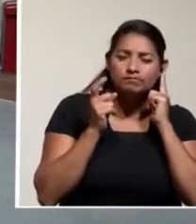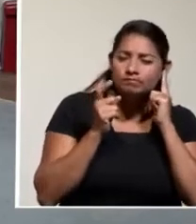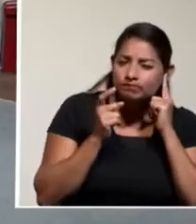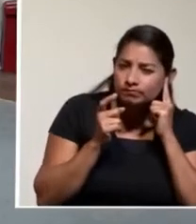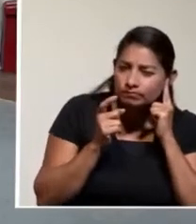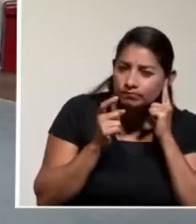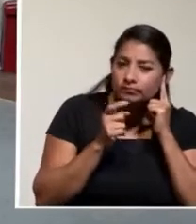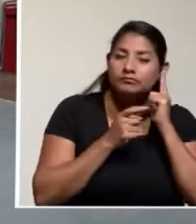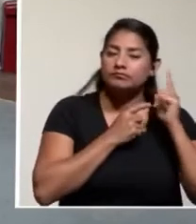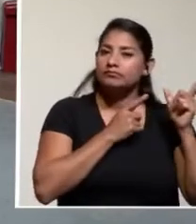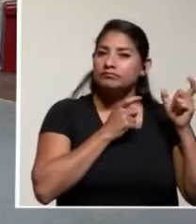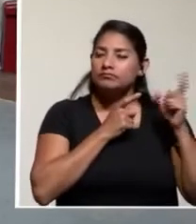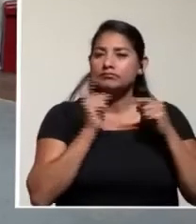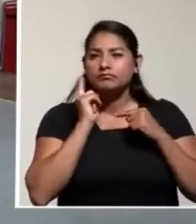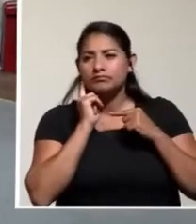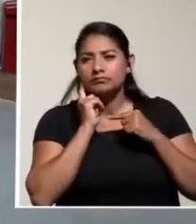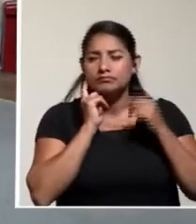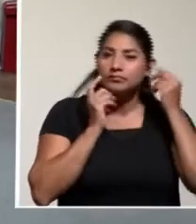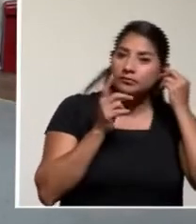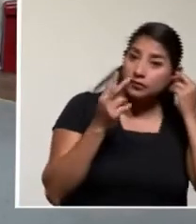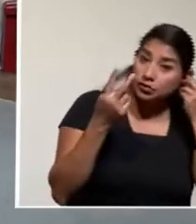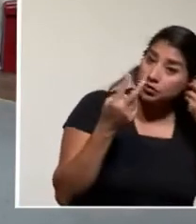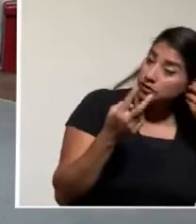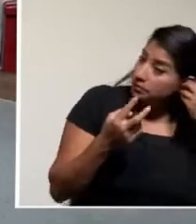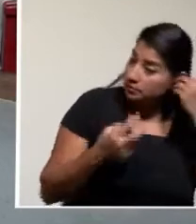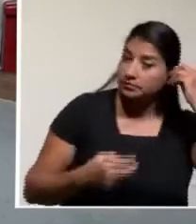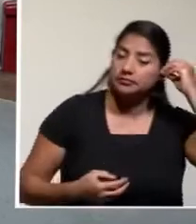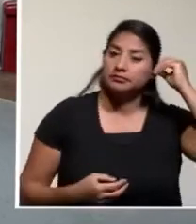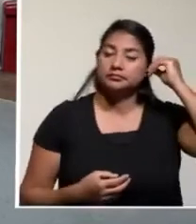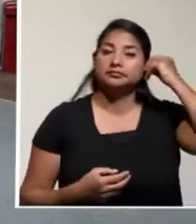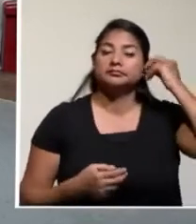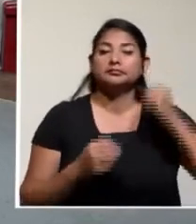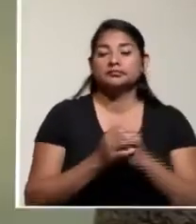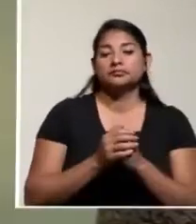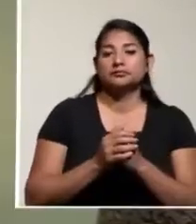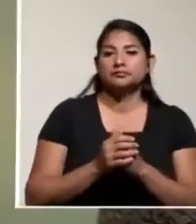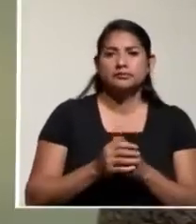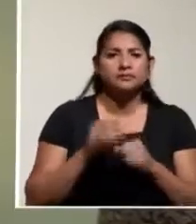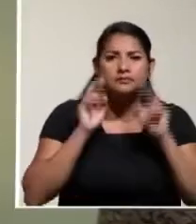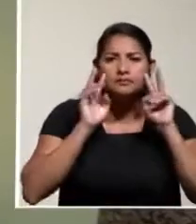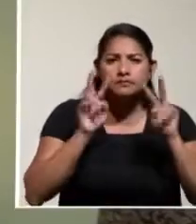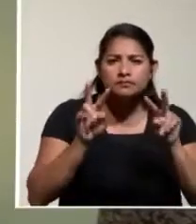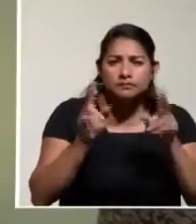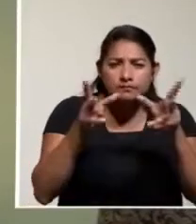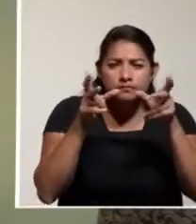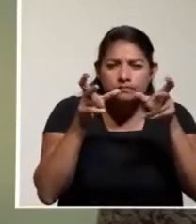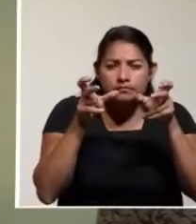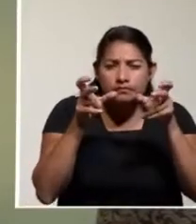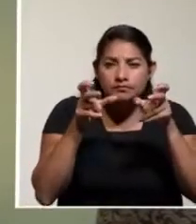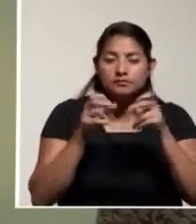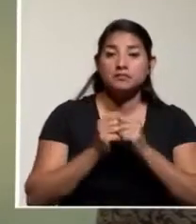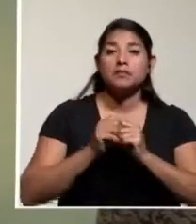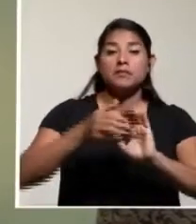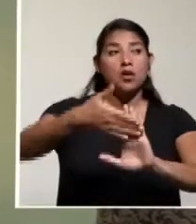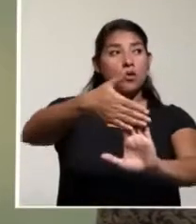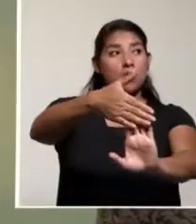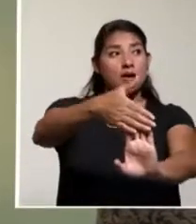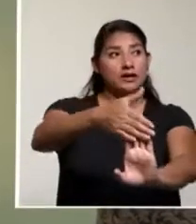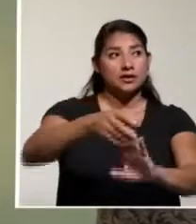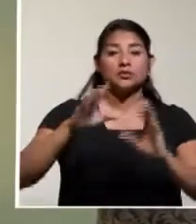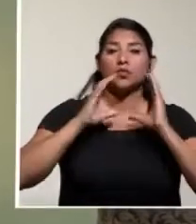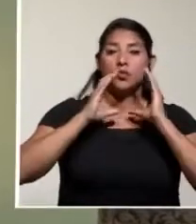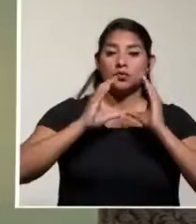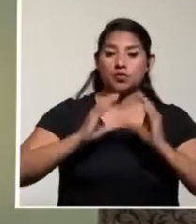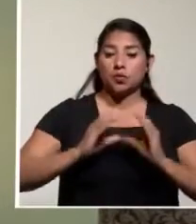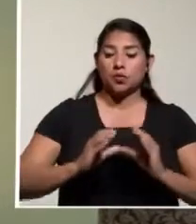es este y el otro, pero el otro también funciona. Claro que sí. Entonces, ponemos nuestros oídos en acción y vamos a ir estirando partes de